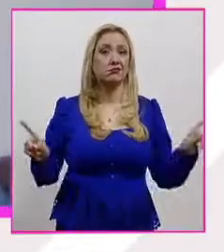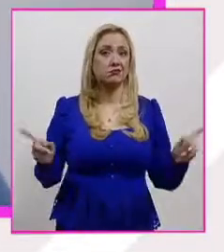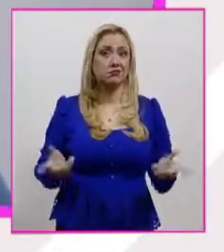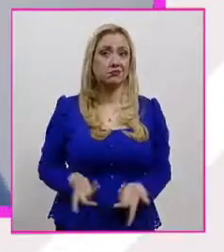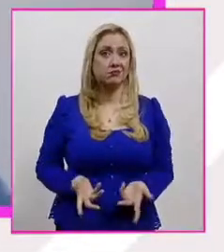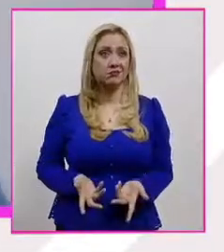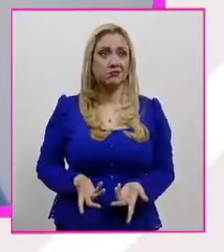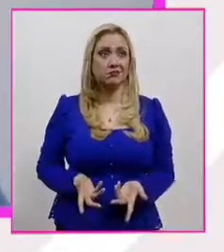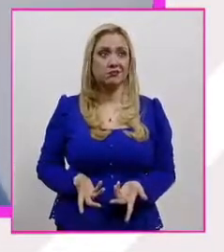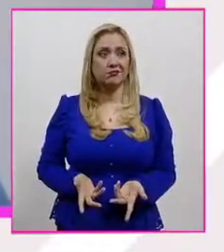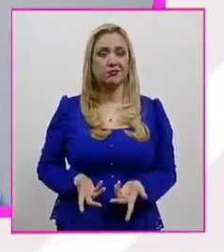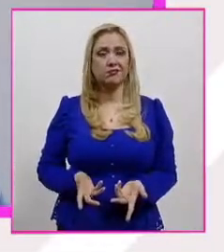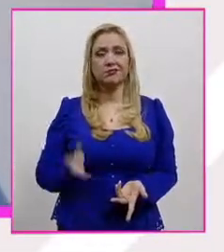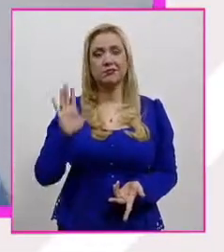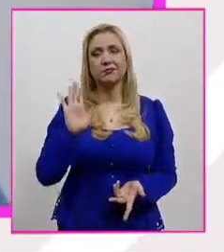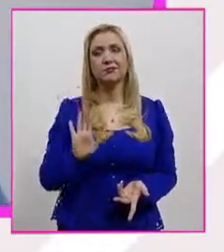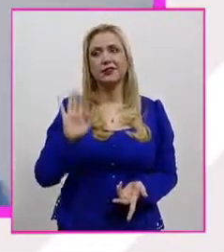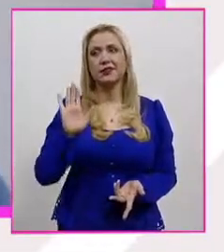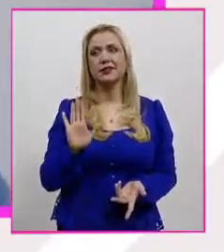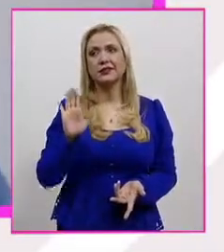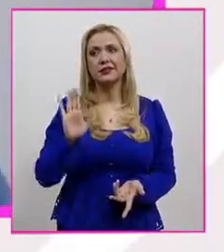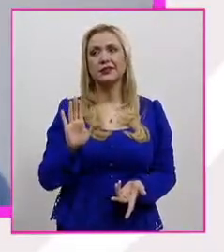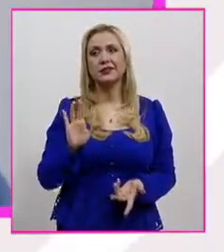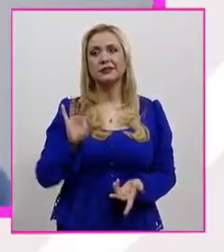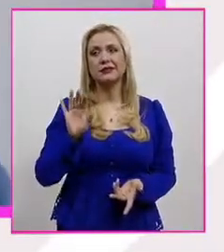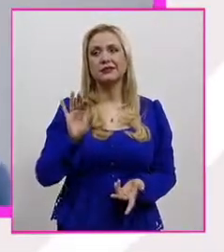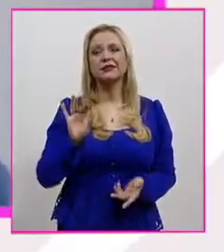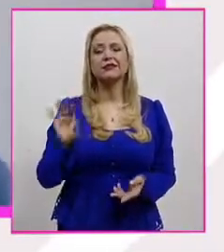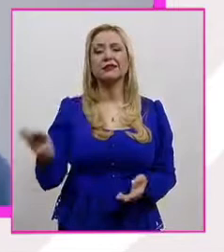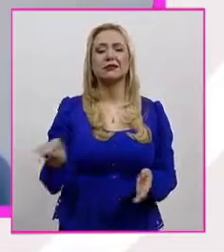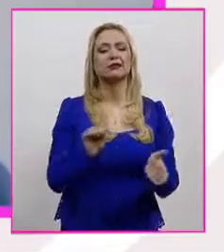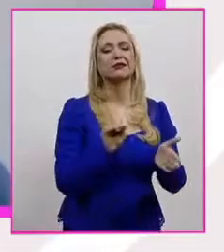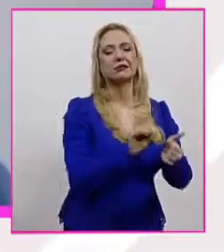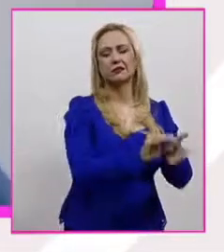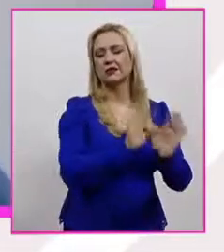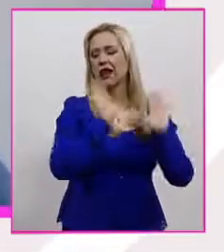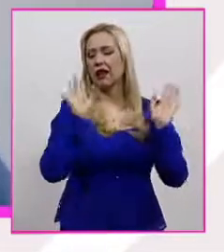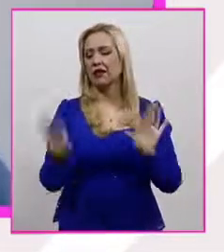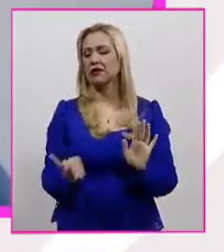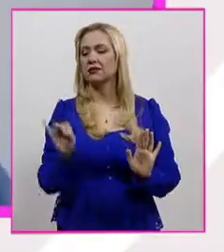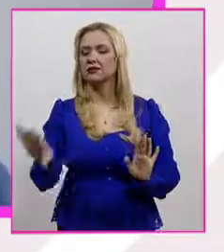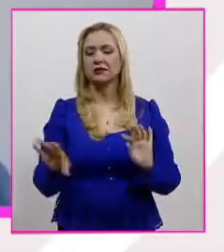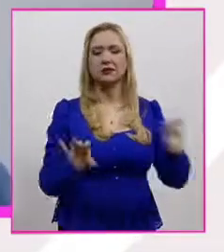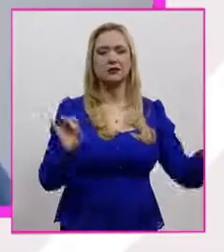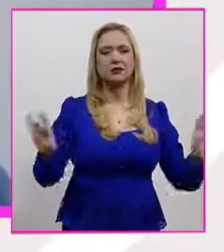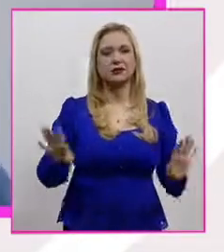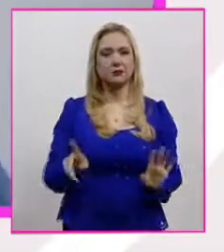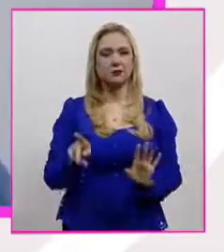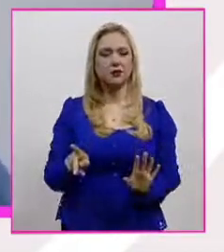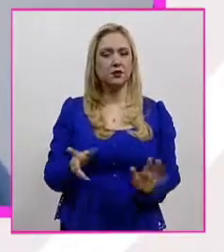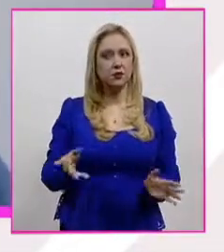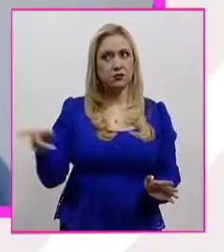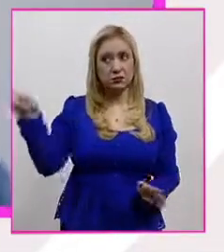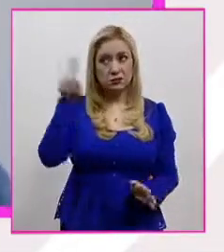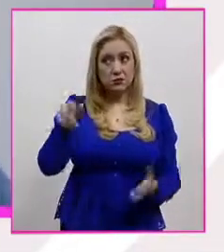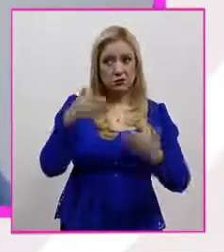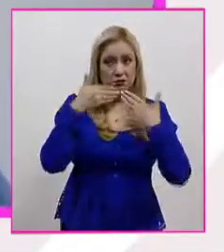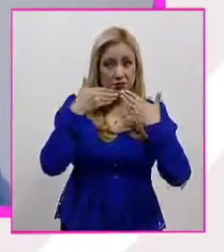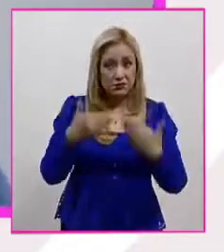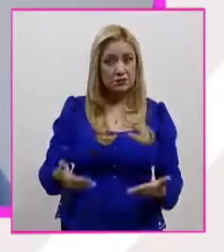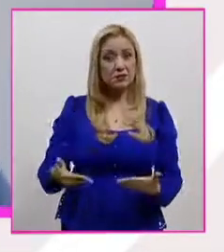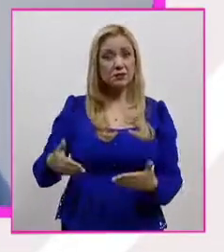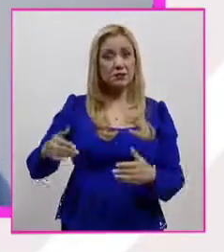programas que quiero señalar como corchetes. La información que se genera desde las instituciones no siempre es coherente,